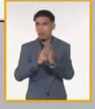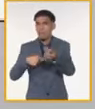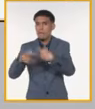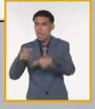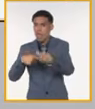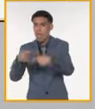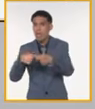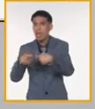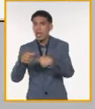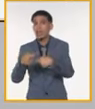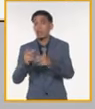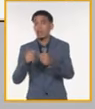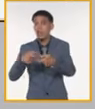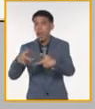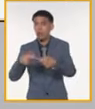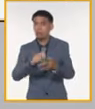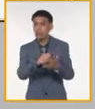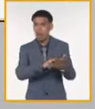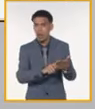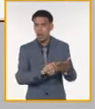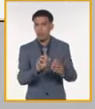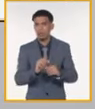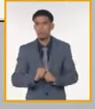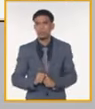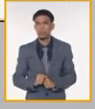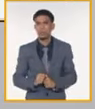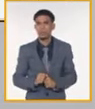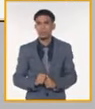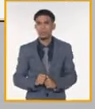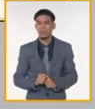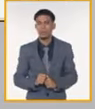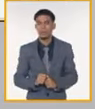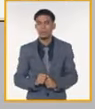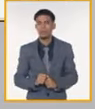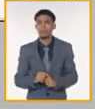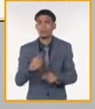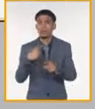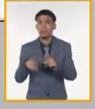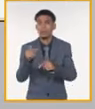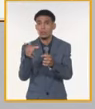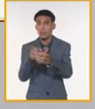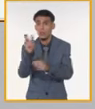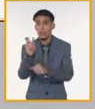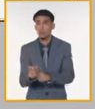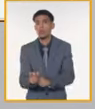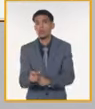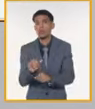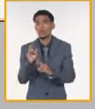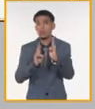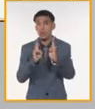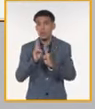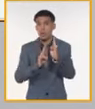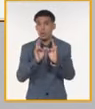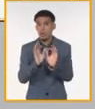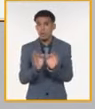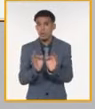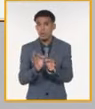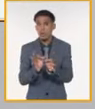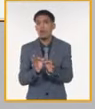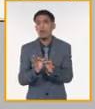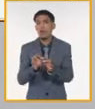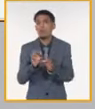entonces mantienen las obligaciones de registro contable más complejas que incluso de acuerdo a la dimensión que tenga su actividad